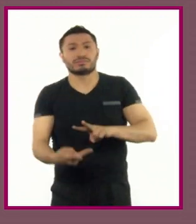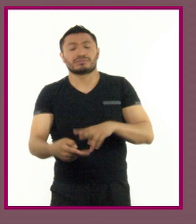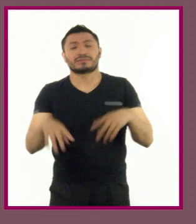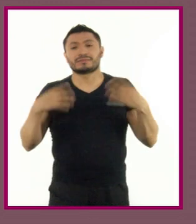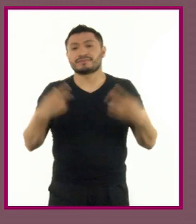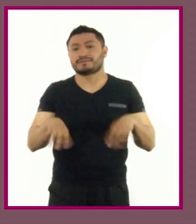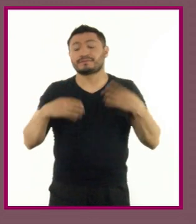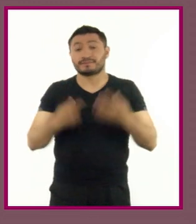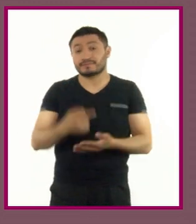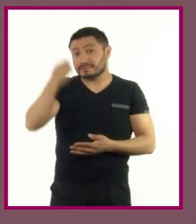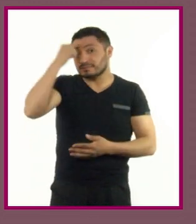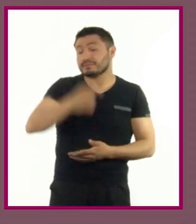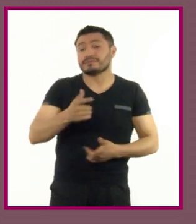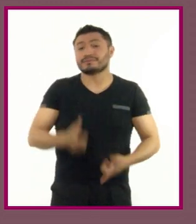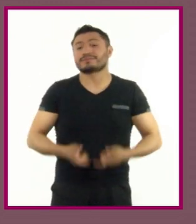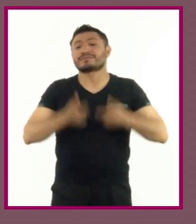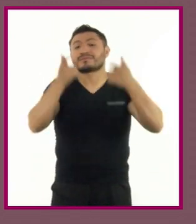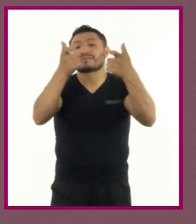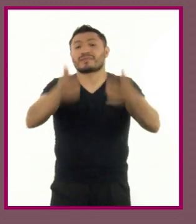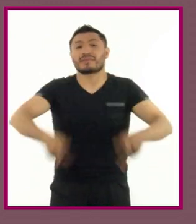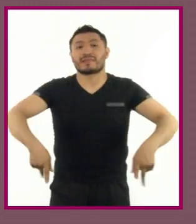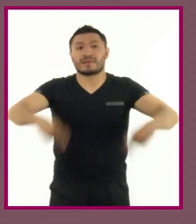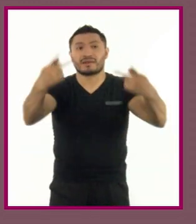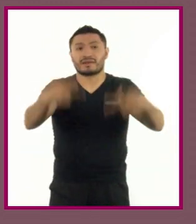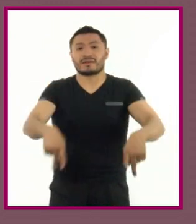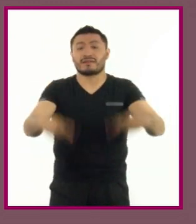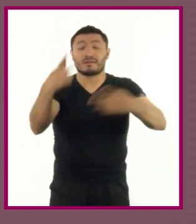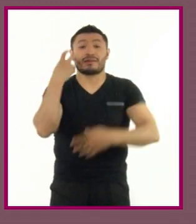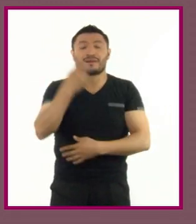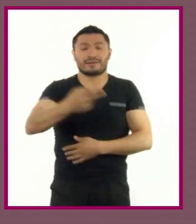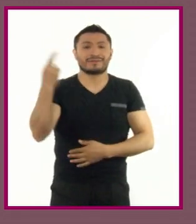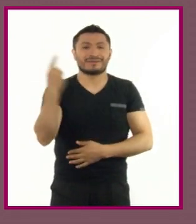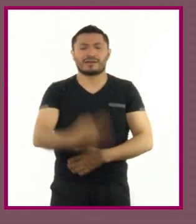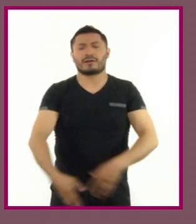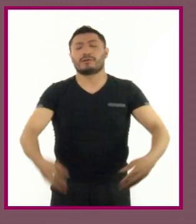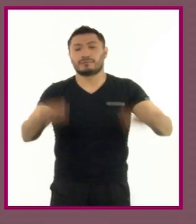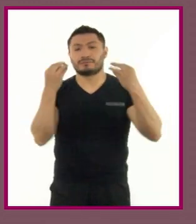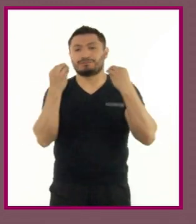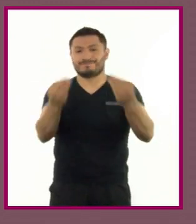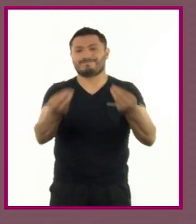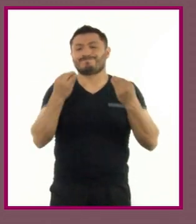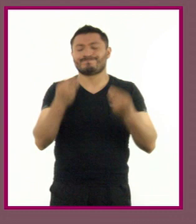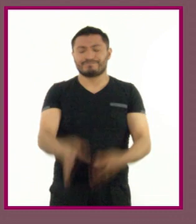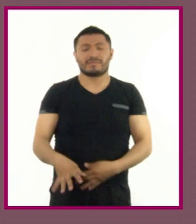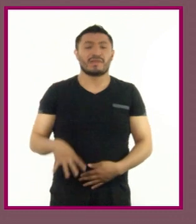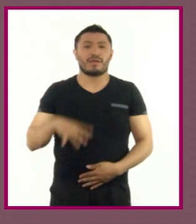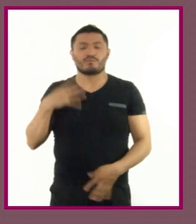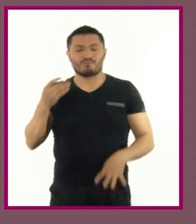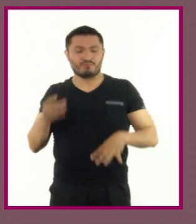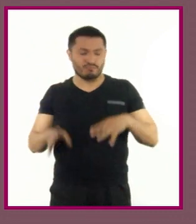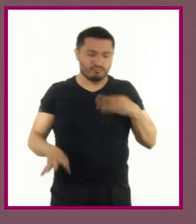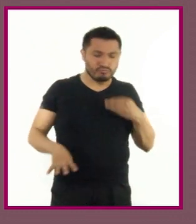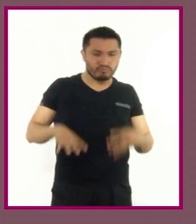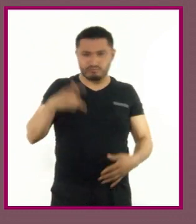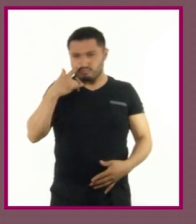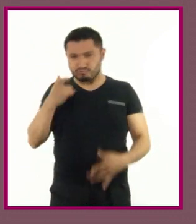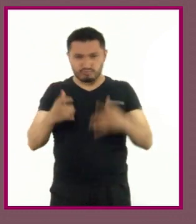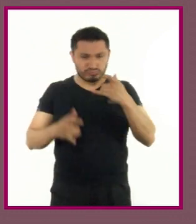orientación para ser una economía exportadora. Eso requería un montón de sacrificios. Había que